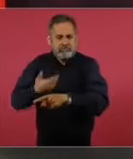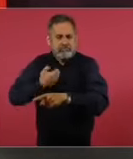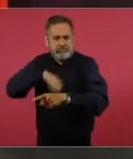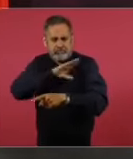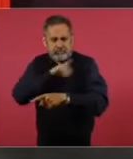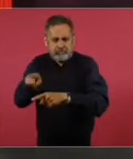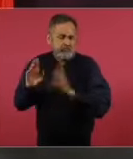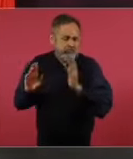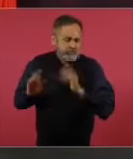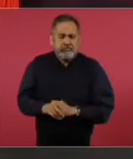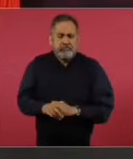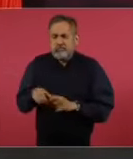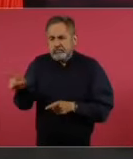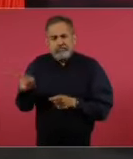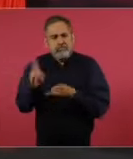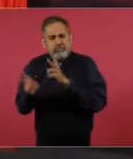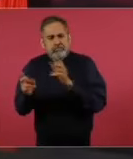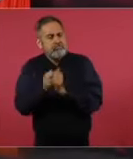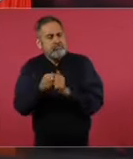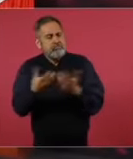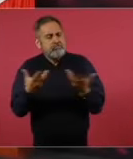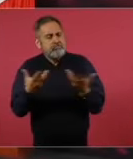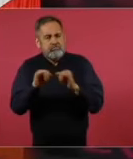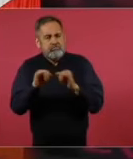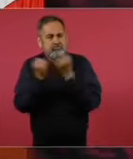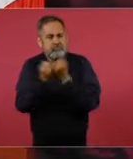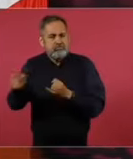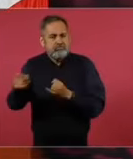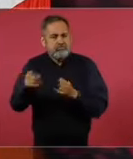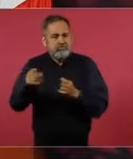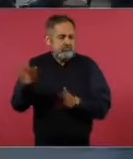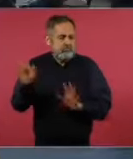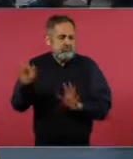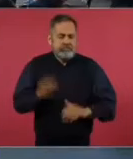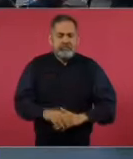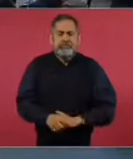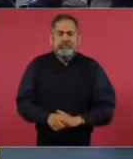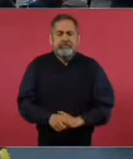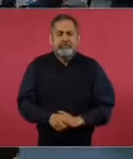electa y los va a recibir.